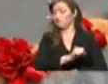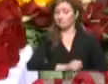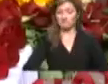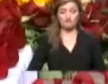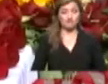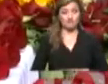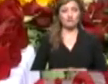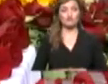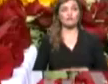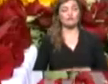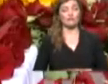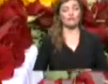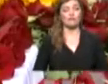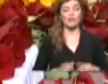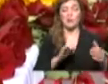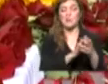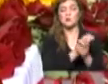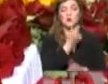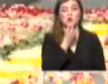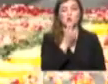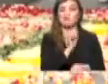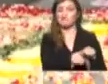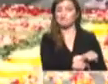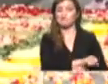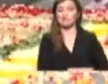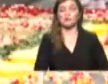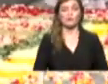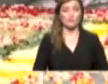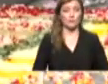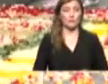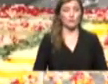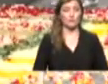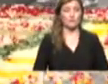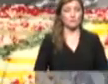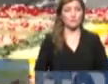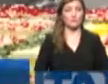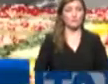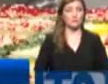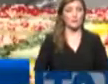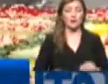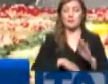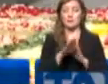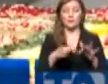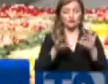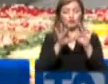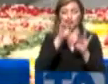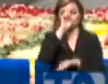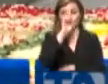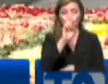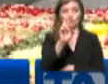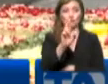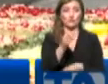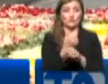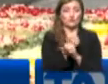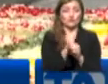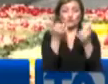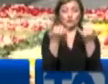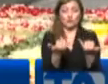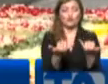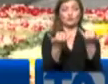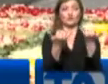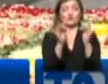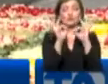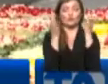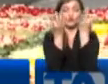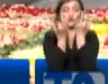días por el matrimonio igualitario. El factor principal es el respeto. Nosotros defendemos en este momento a